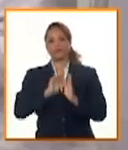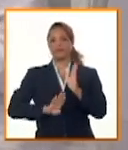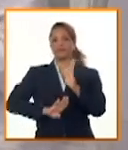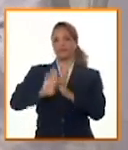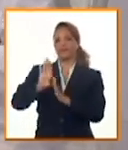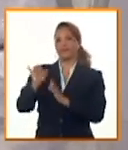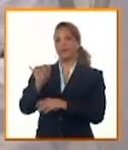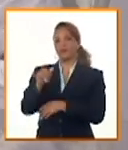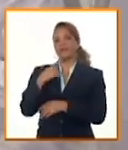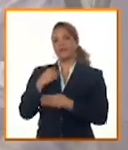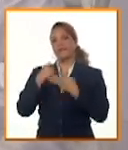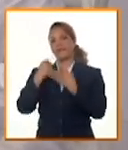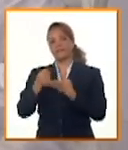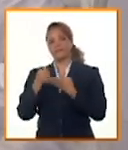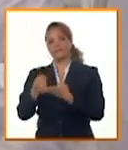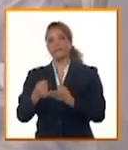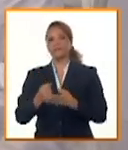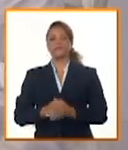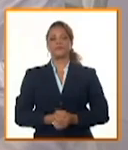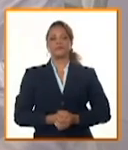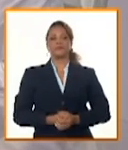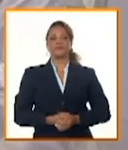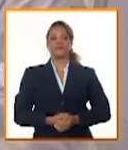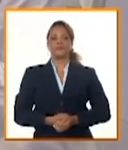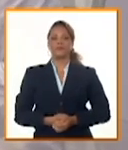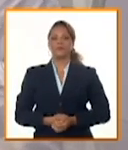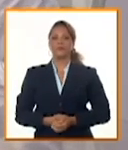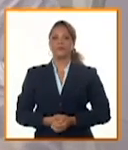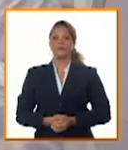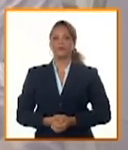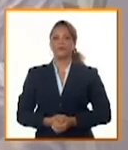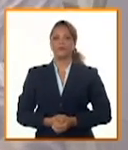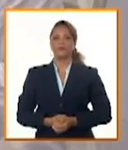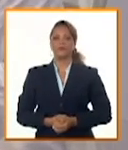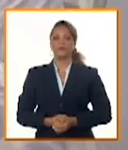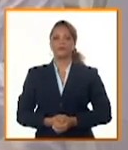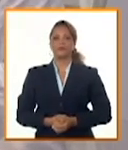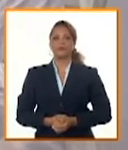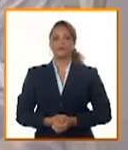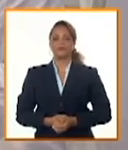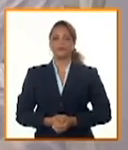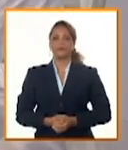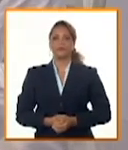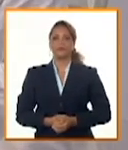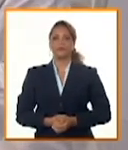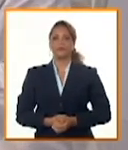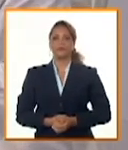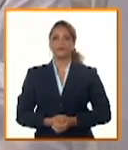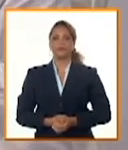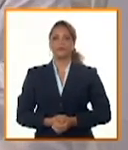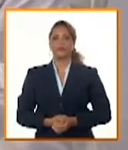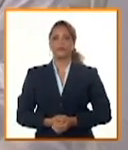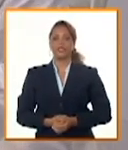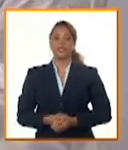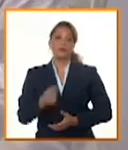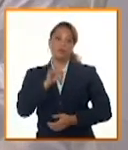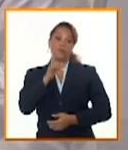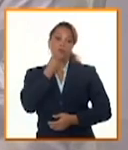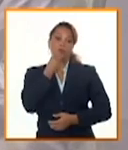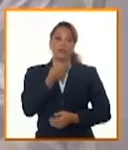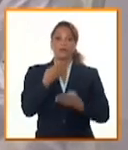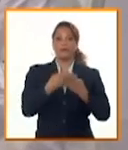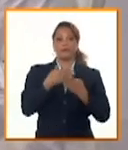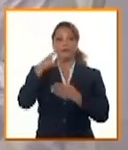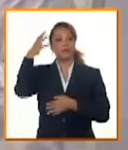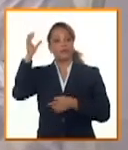actores pero también potenciar el la actividad de los actores tradicionales en la economía como pueden ser los estatales pero también el